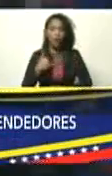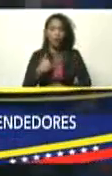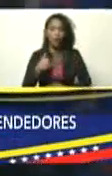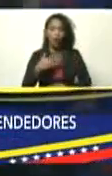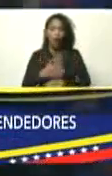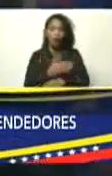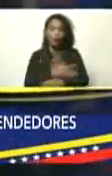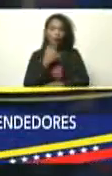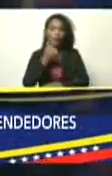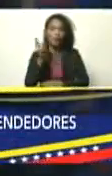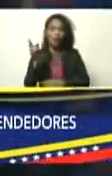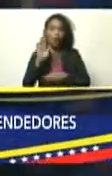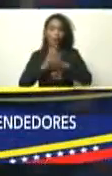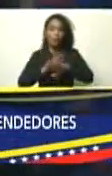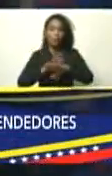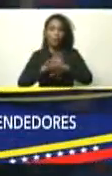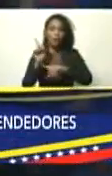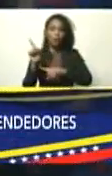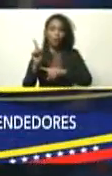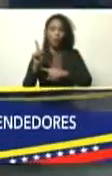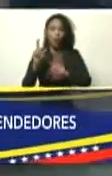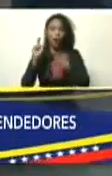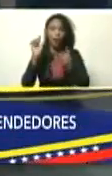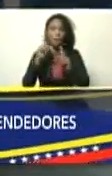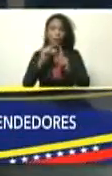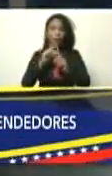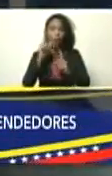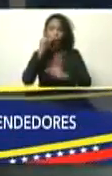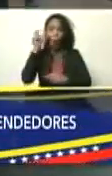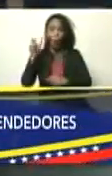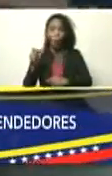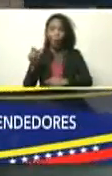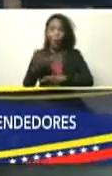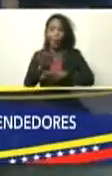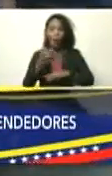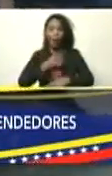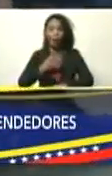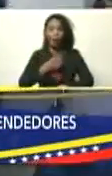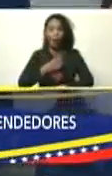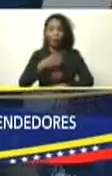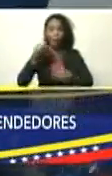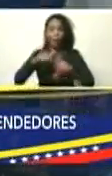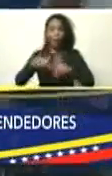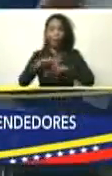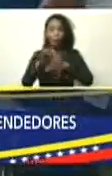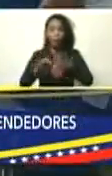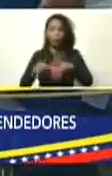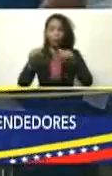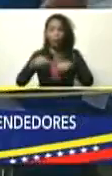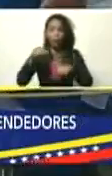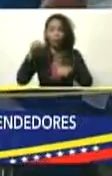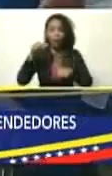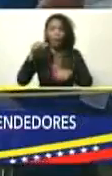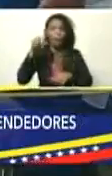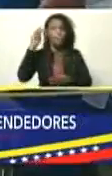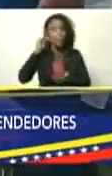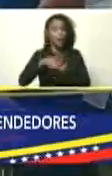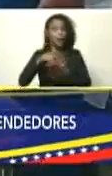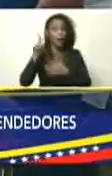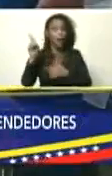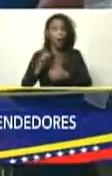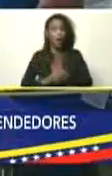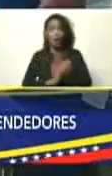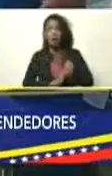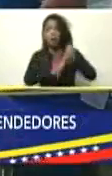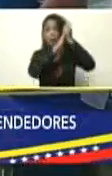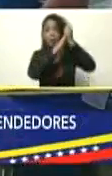seguirle contando lo que está pasando, darle la palabra a Pepe, porque el municipio de Sucre, presidente, dentro de los 21 municipios de Miranda, es el que lleva la vanguardia en